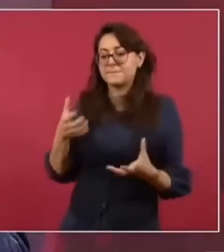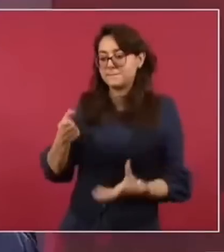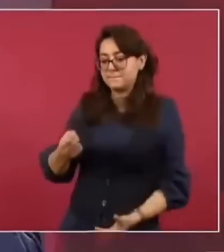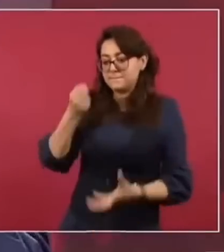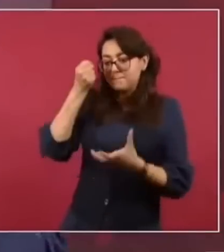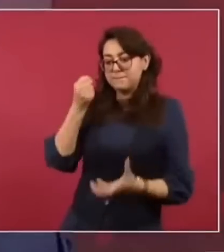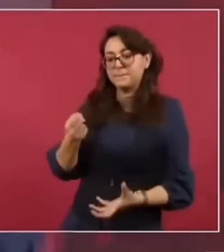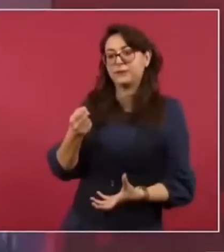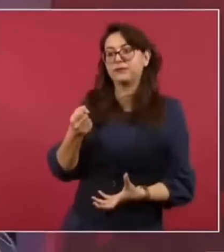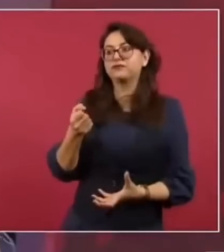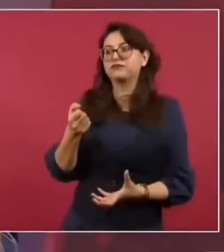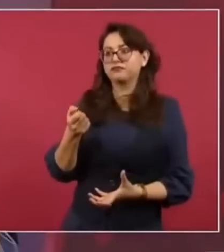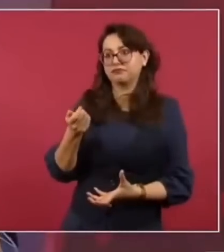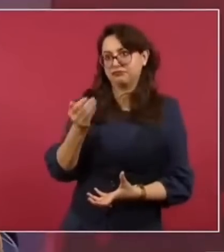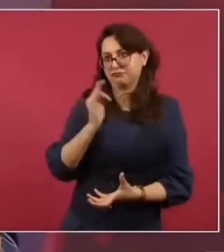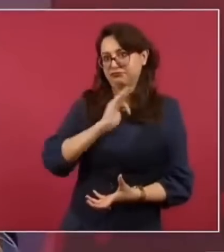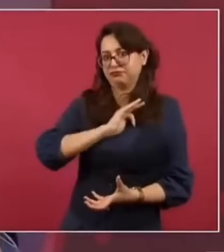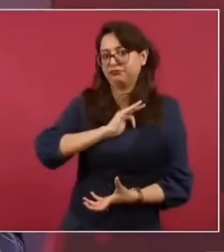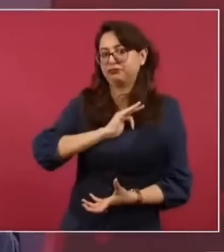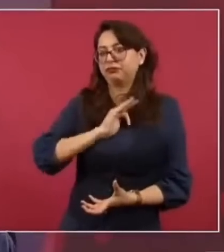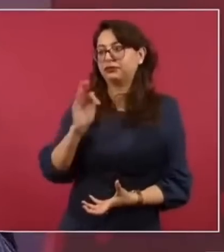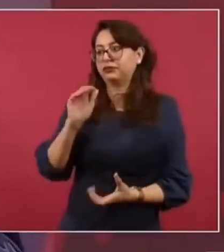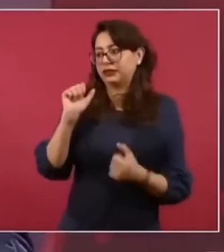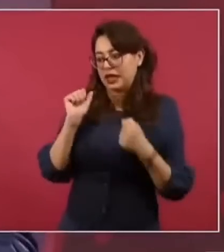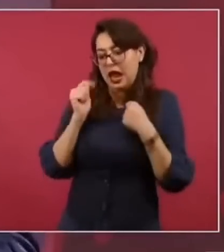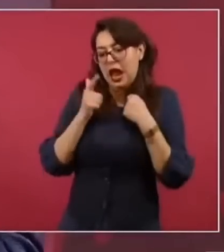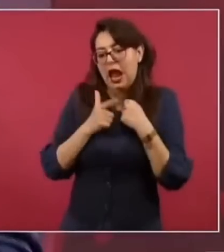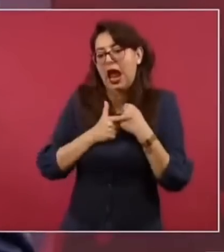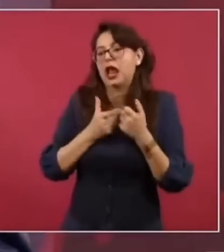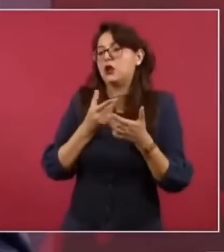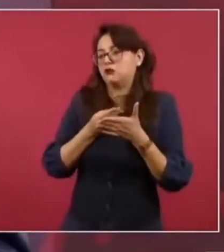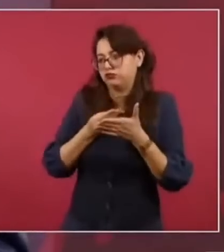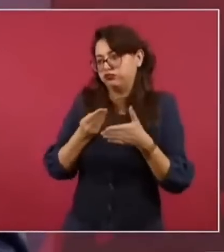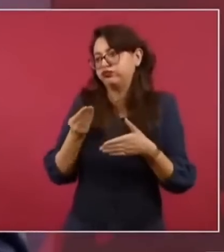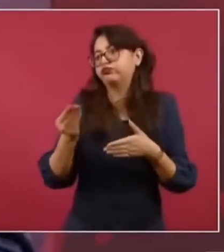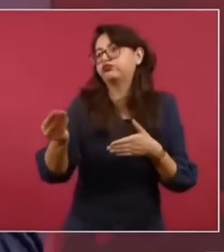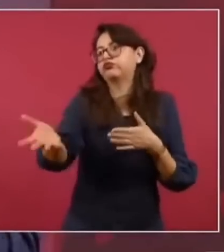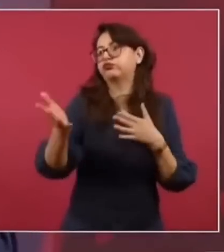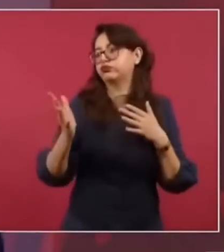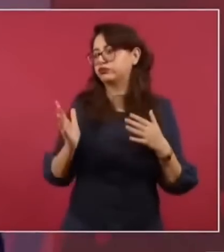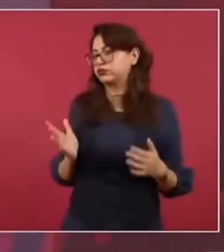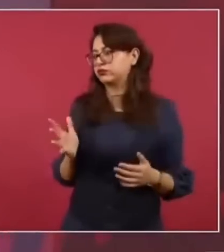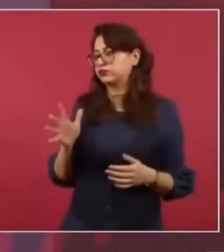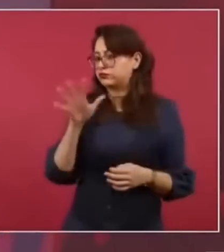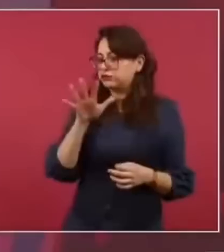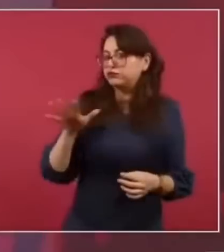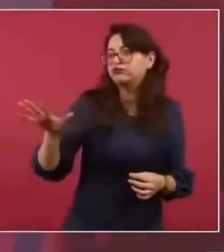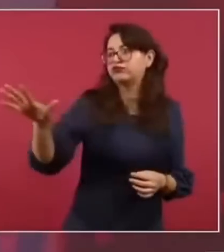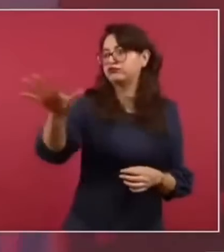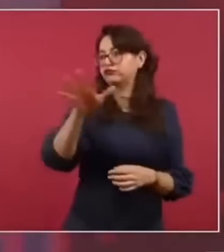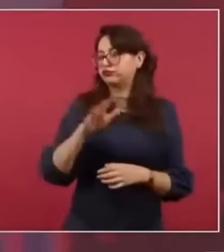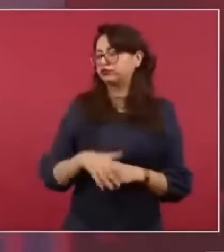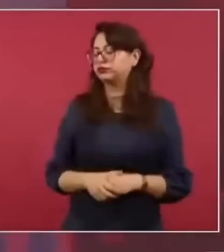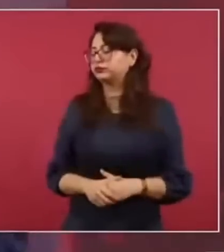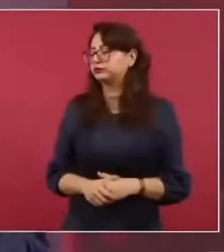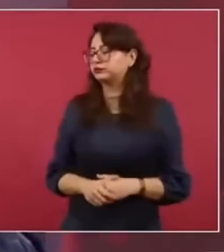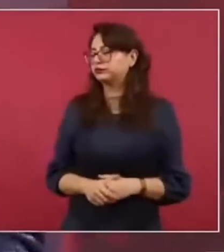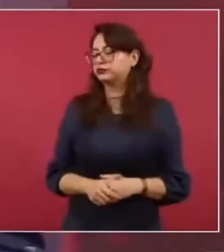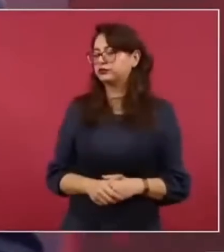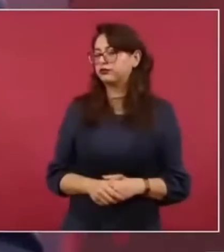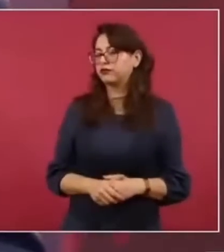y les vamos a devolver a la gente lo que tenga que aportar